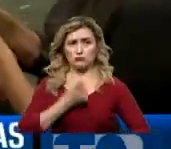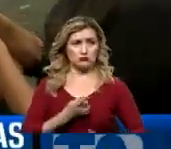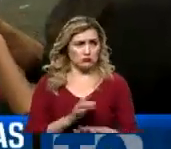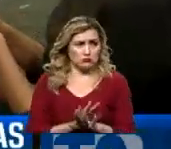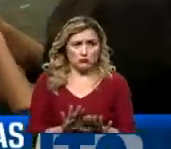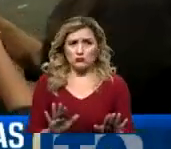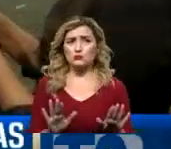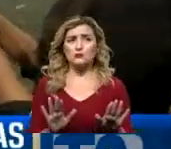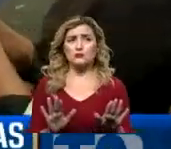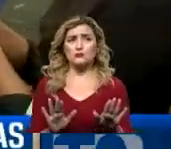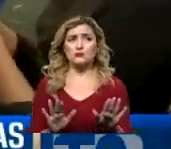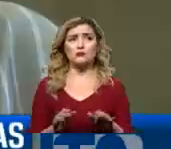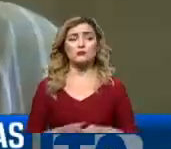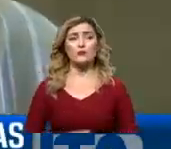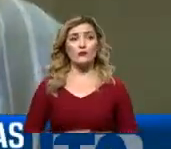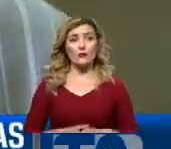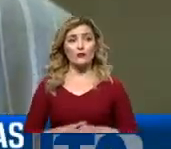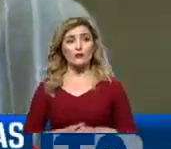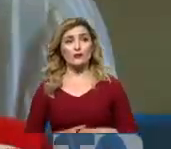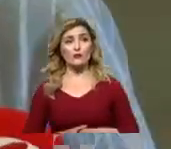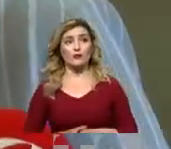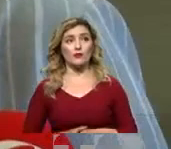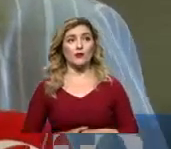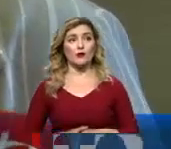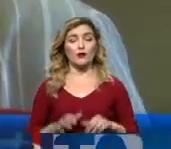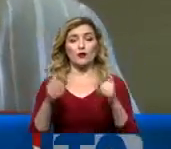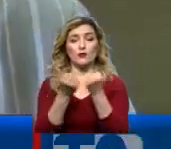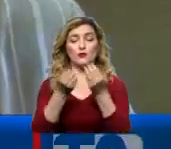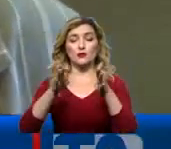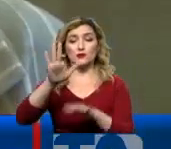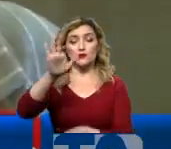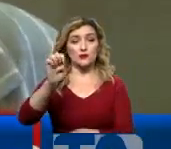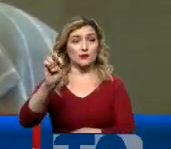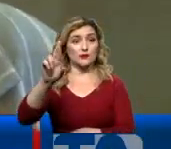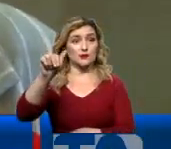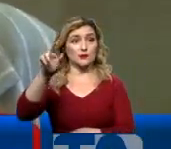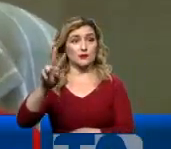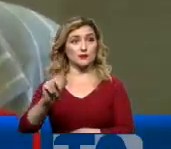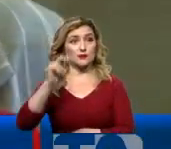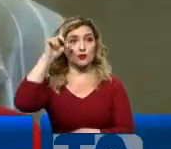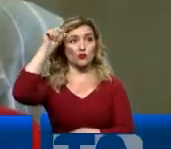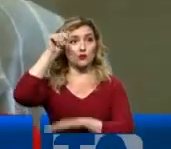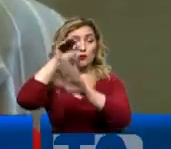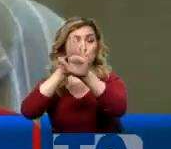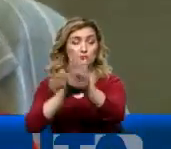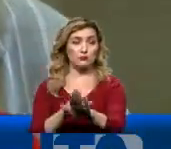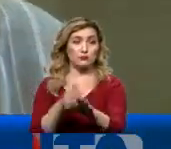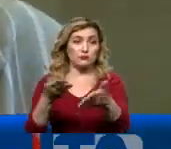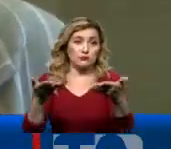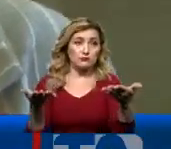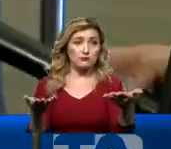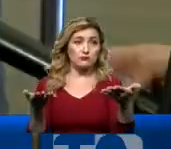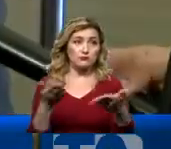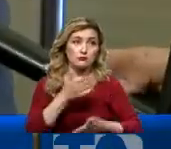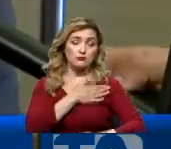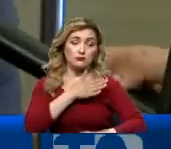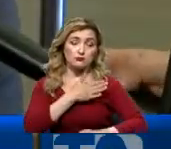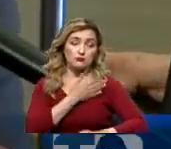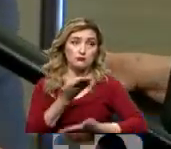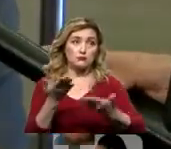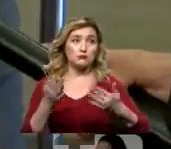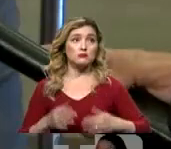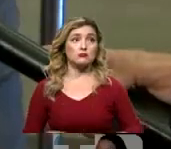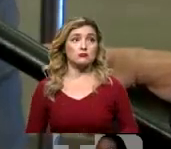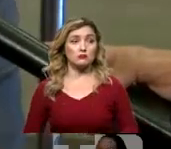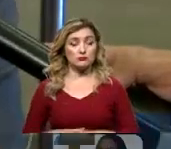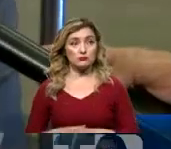solo es cuestión de formalidades. Asambleísta Fausto Terán, que de la misma manera pertenece a las filas del gobierno, pero genera una confianza. Así lo han